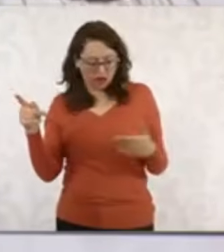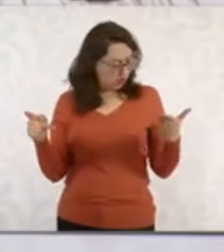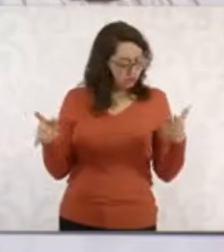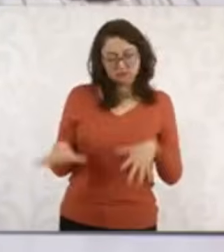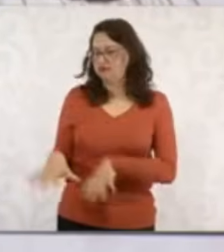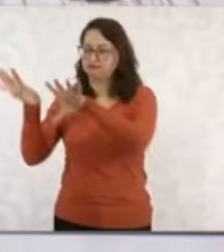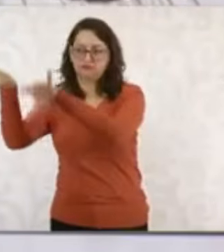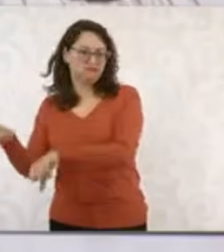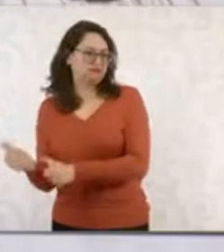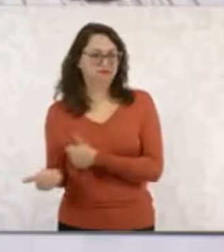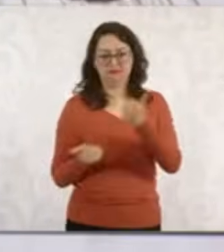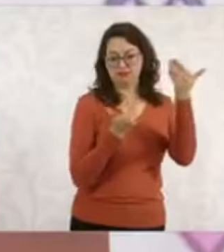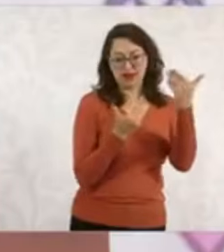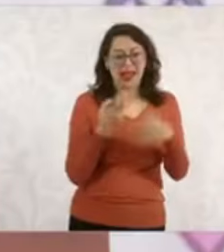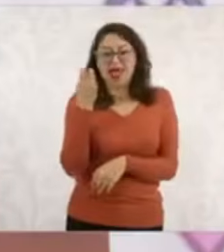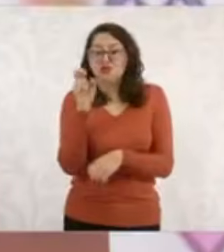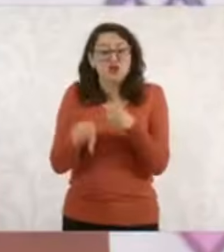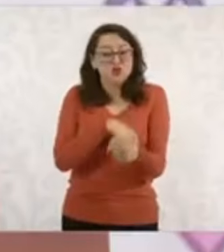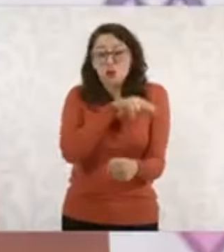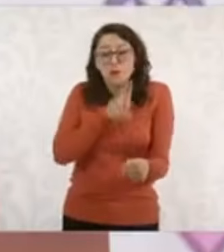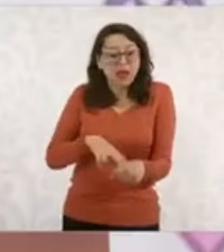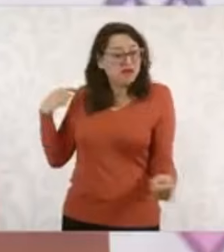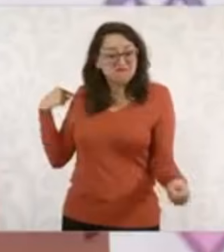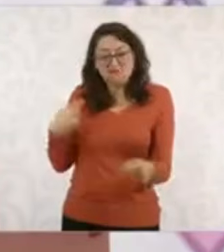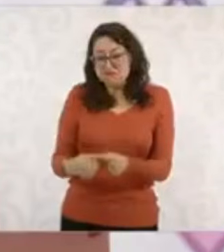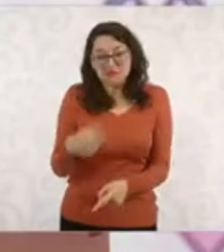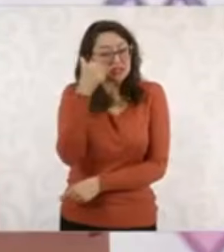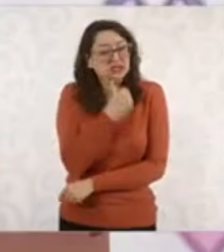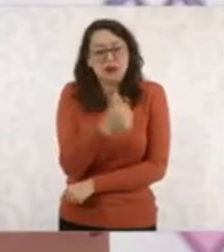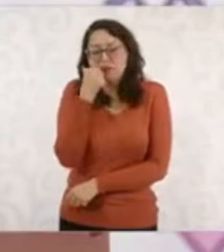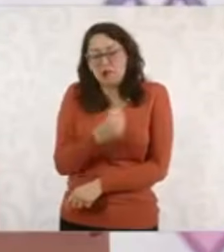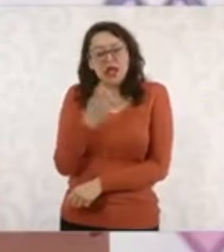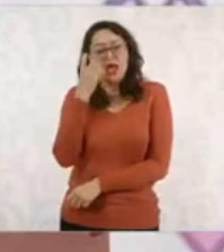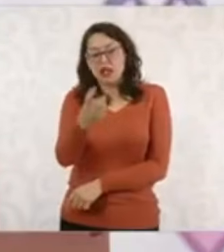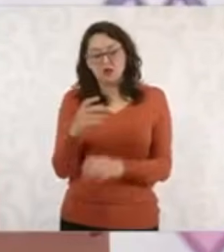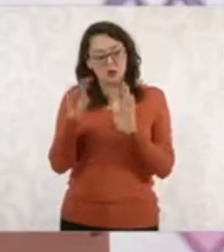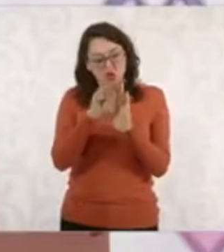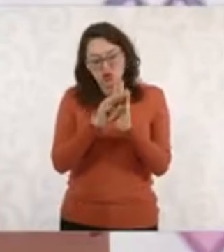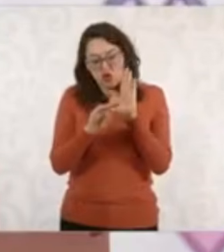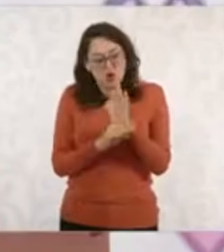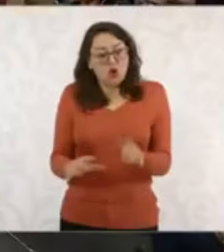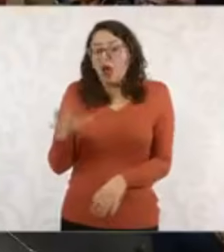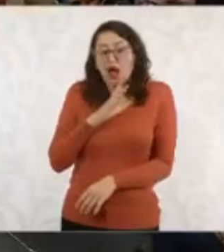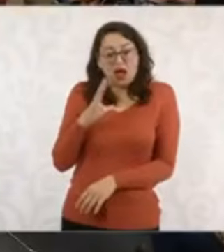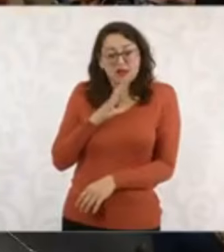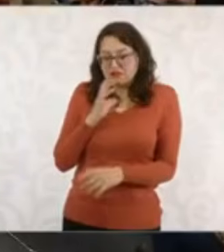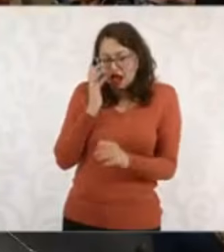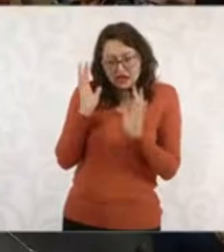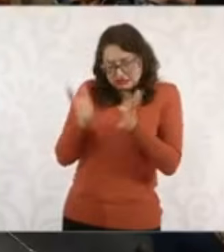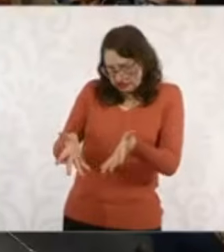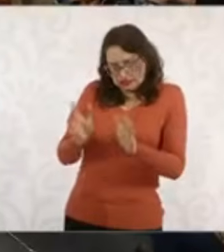habido. Entonces son procedimientos que existen y que están establecidos por protocolos.